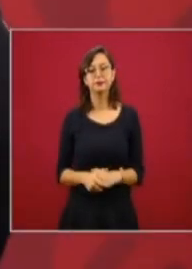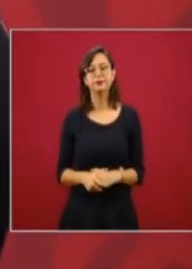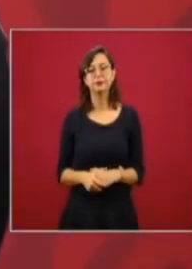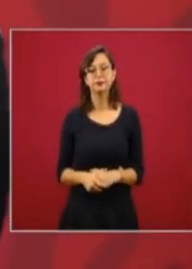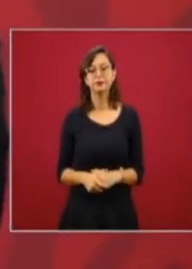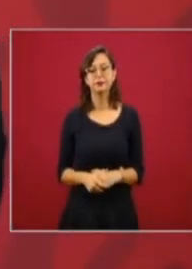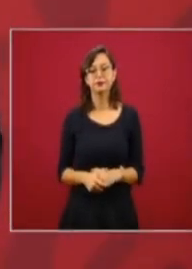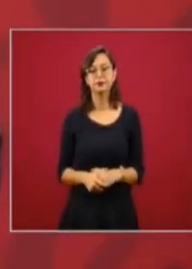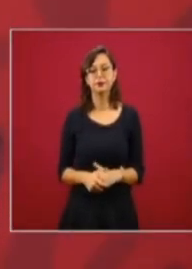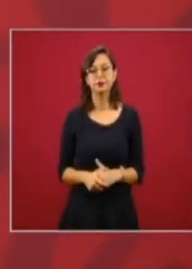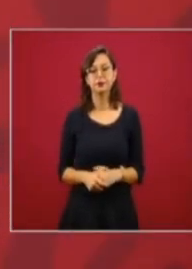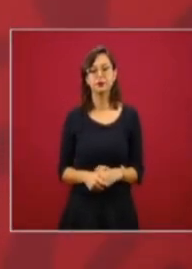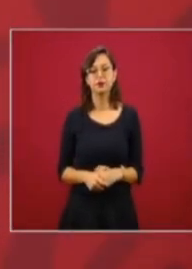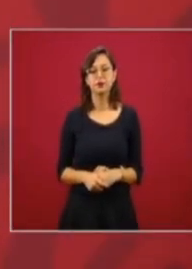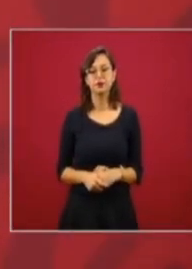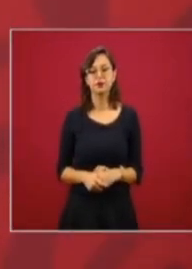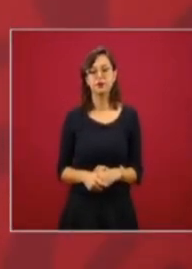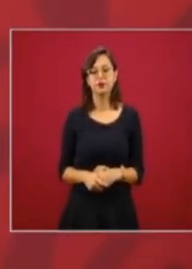El que